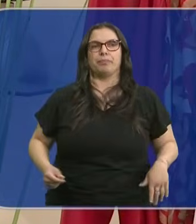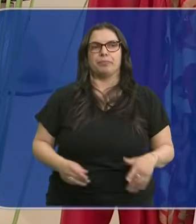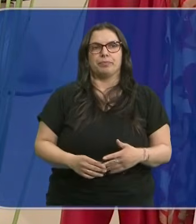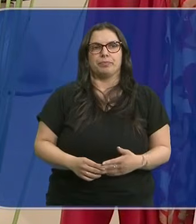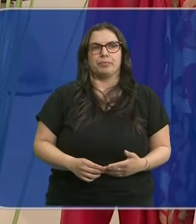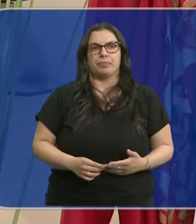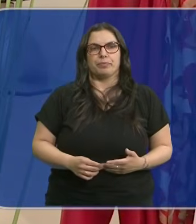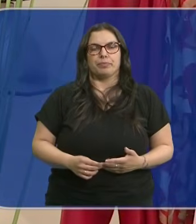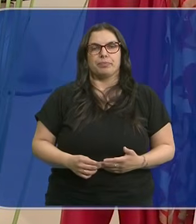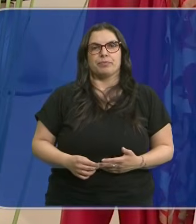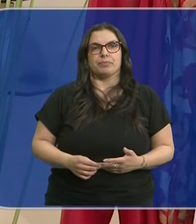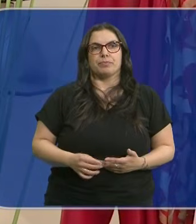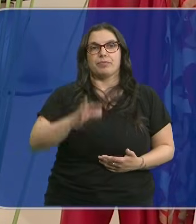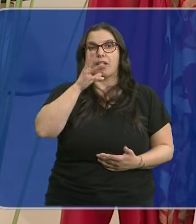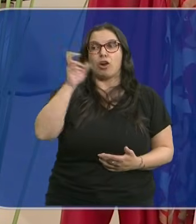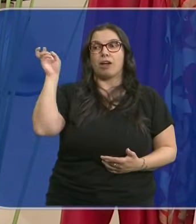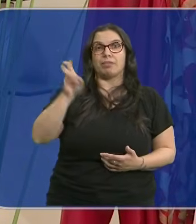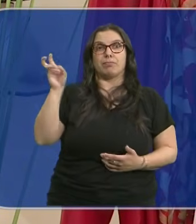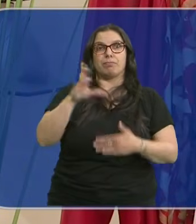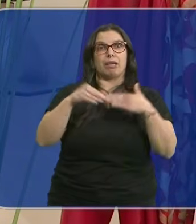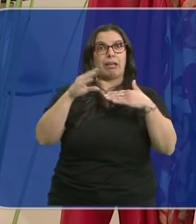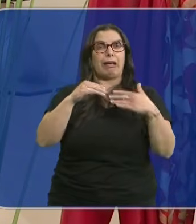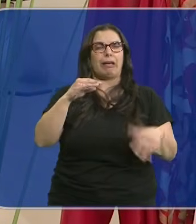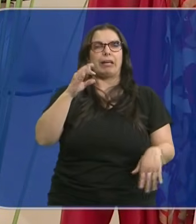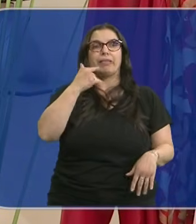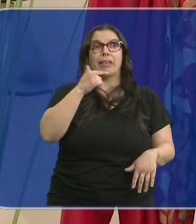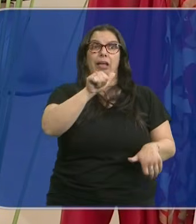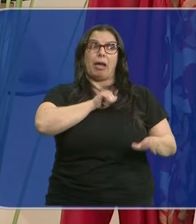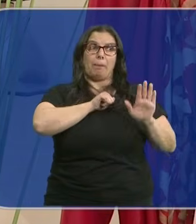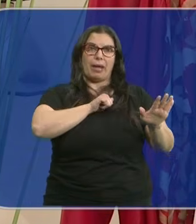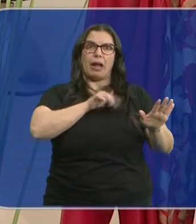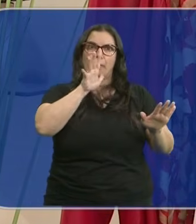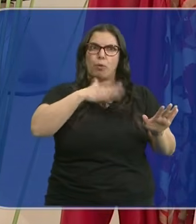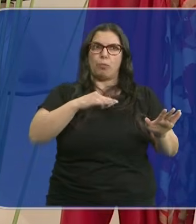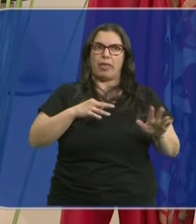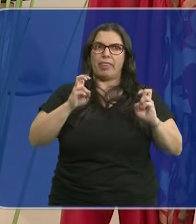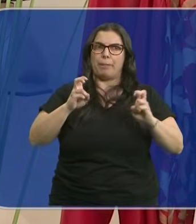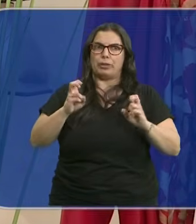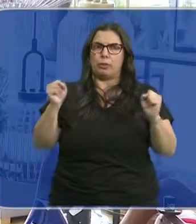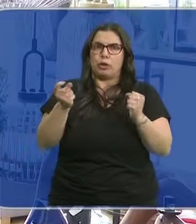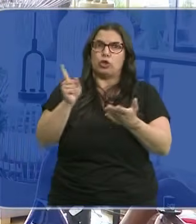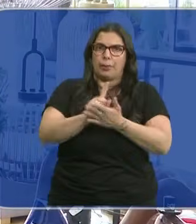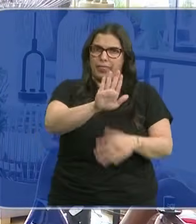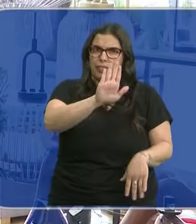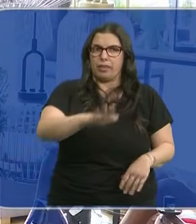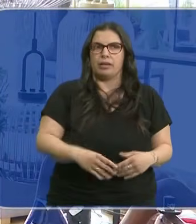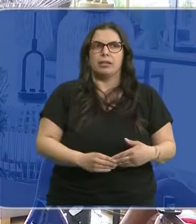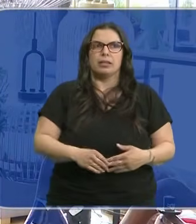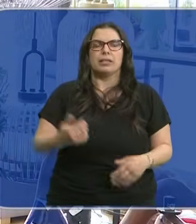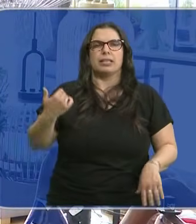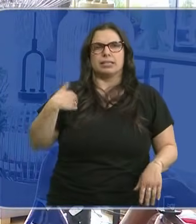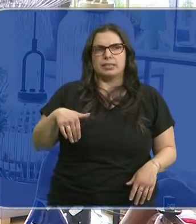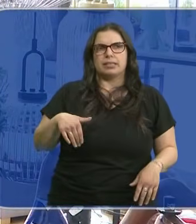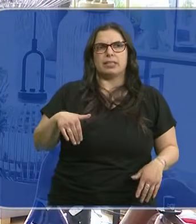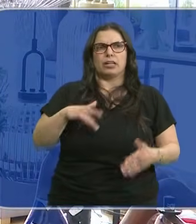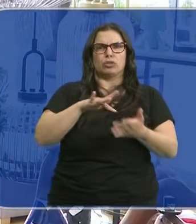Todavía están viniendo clientas que nos dicen, bueno, espérate, no tenga que volver a sacar el zapato de invierno. Lleva pasando bastante tiempo,